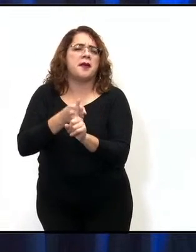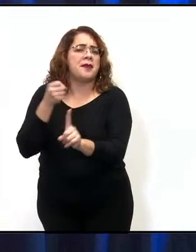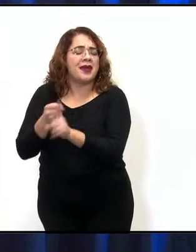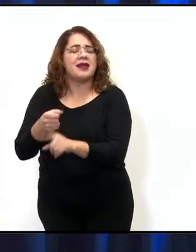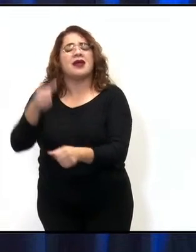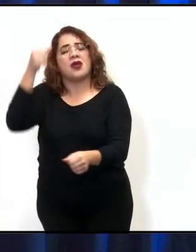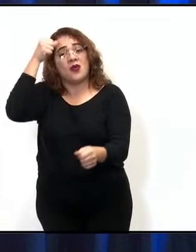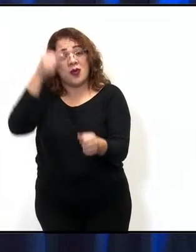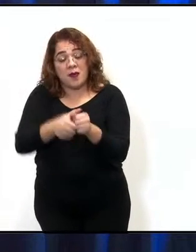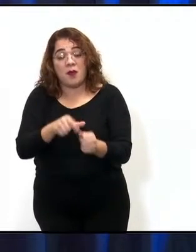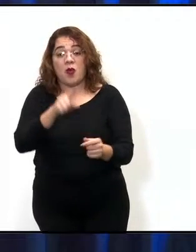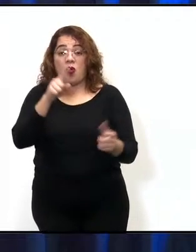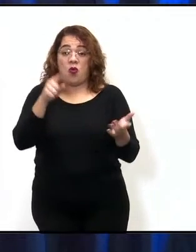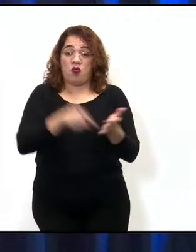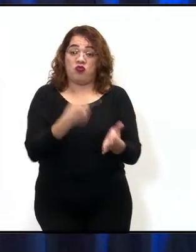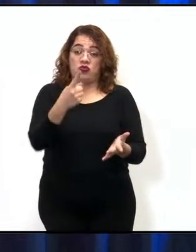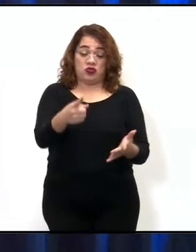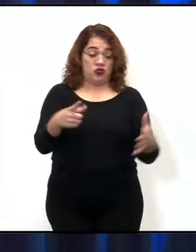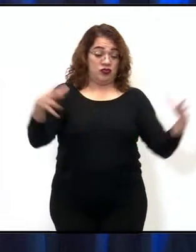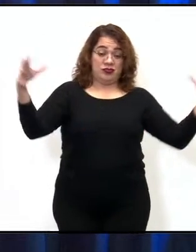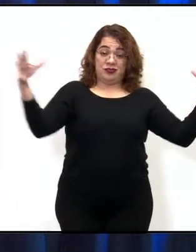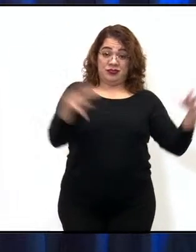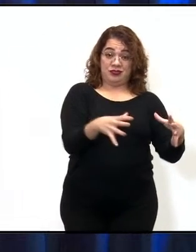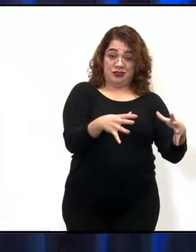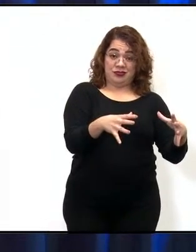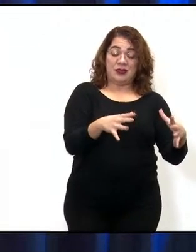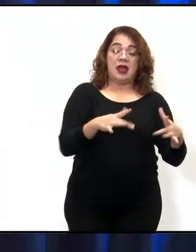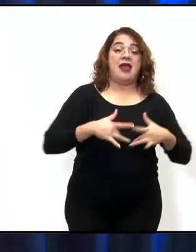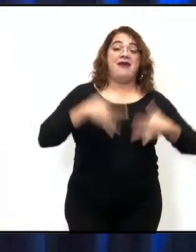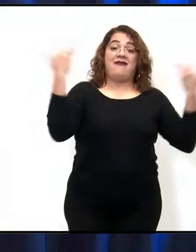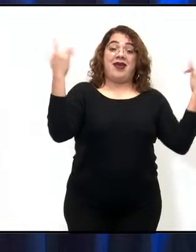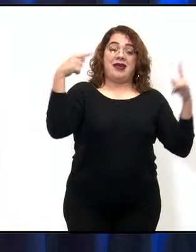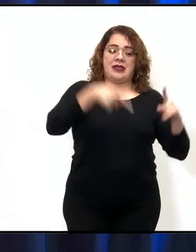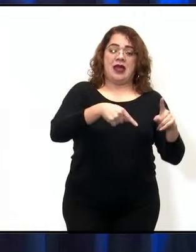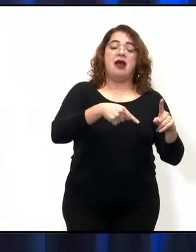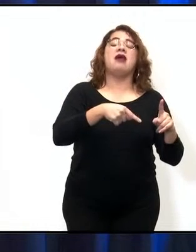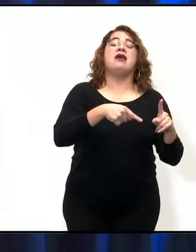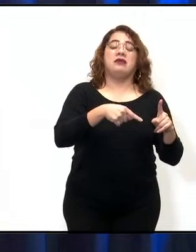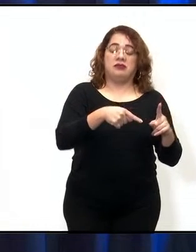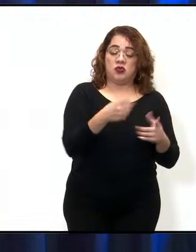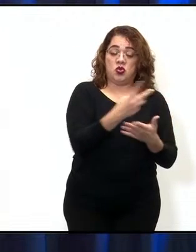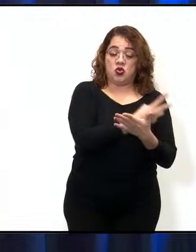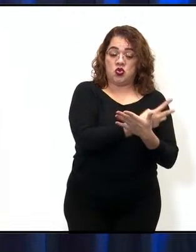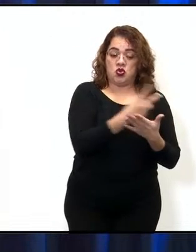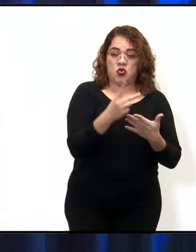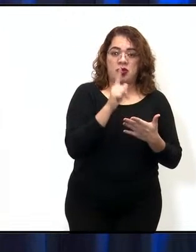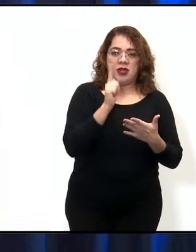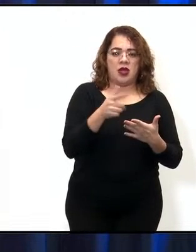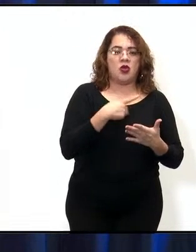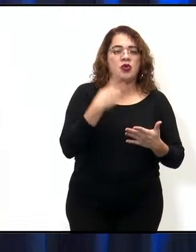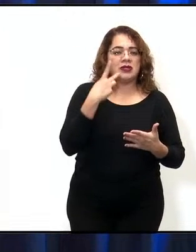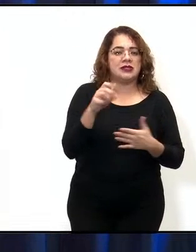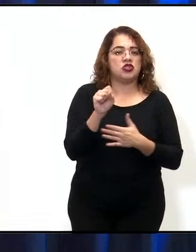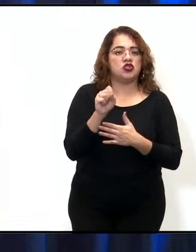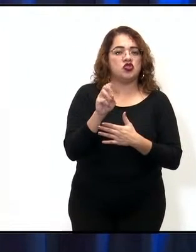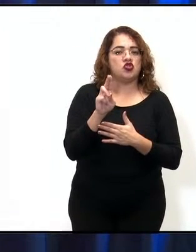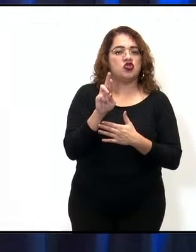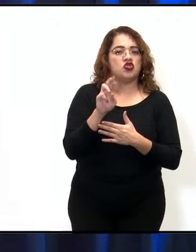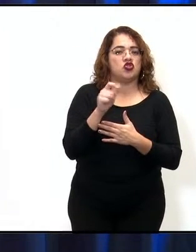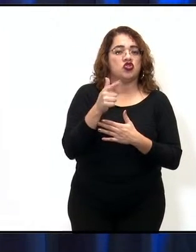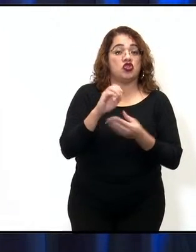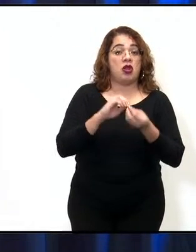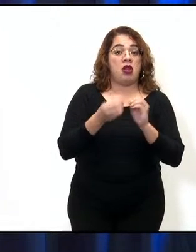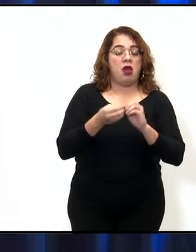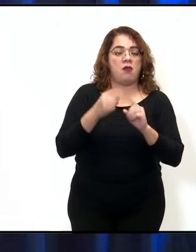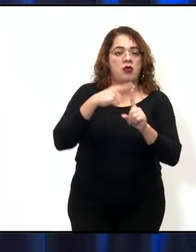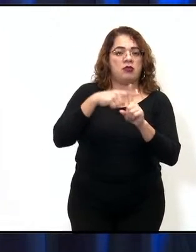semanas después de que comience un aumento repentino, y las muertes generalmente siguen 2